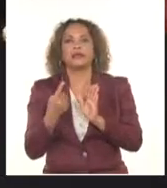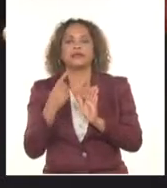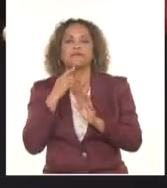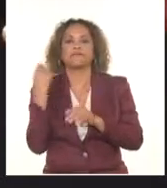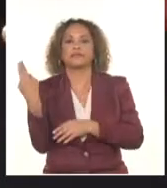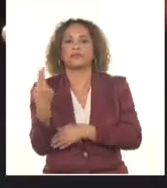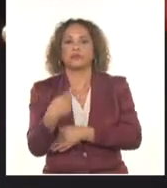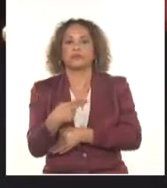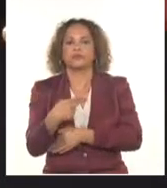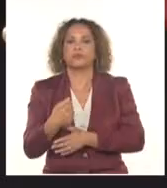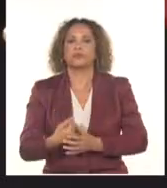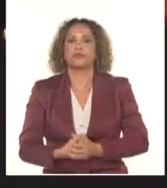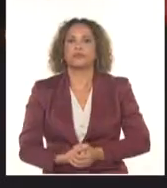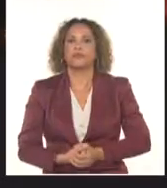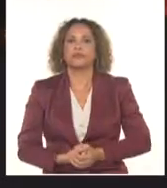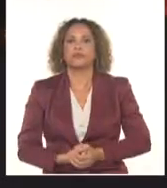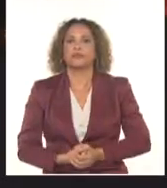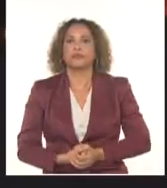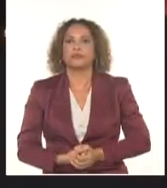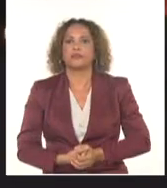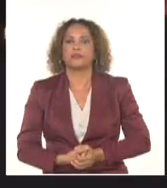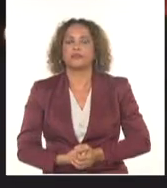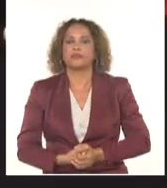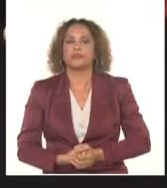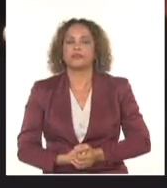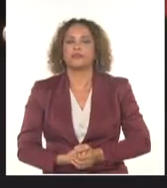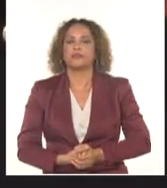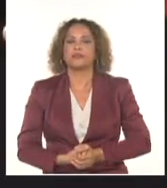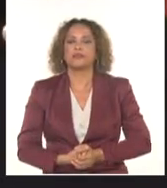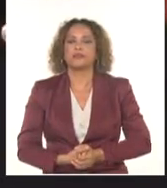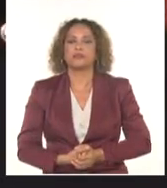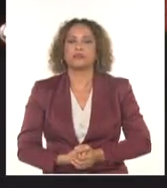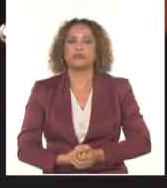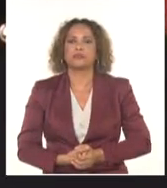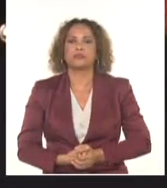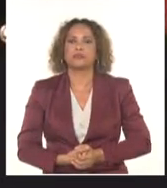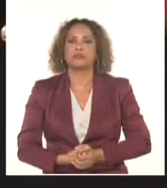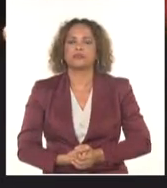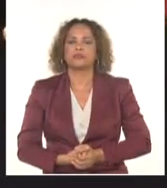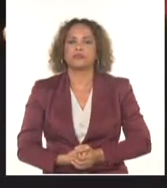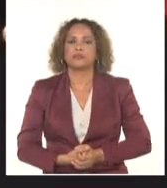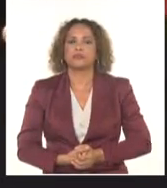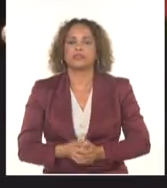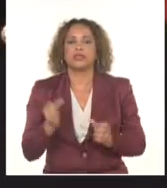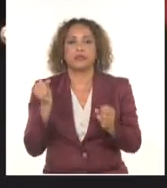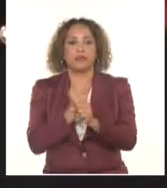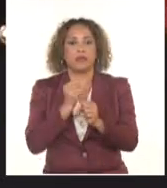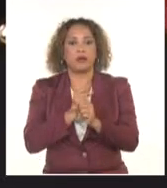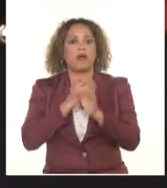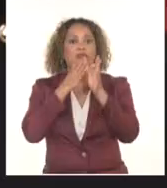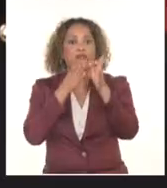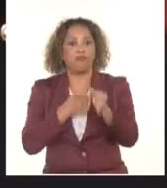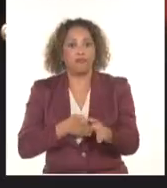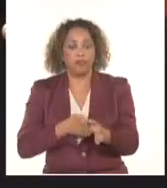emanen y desempeñar Leal y patriótica